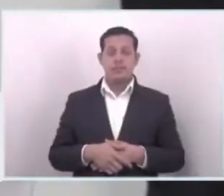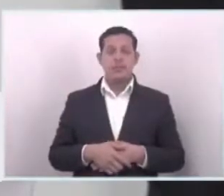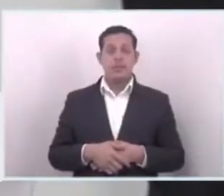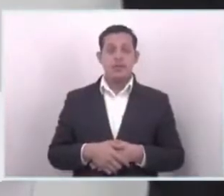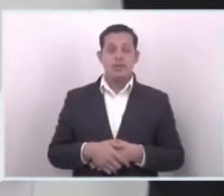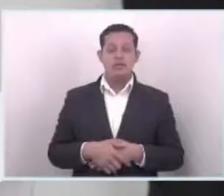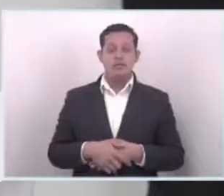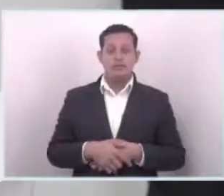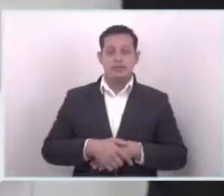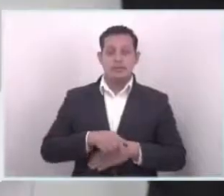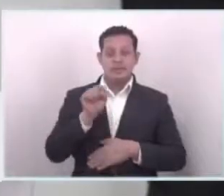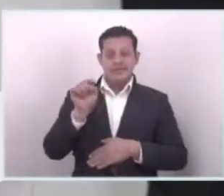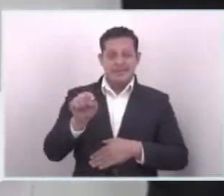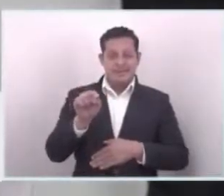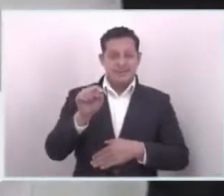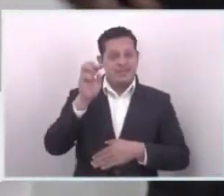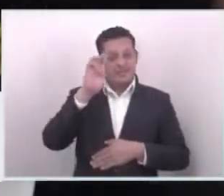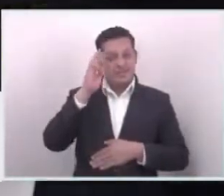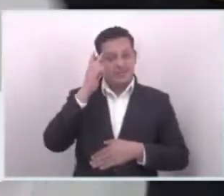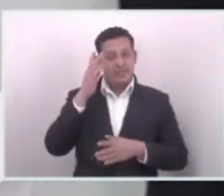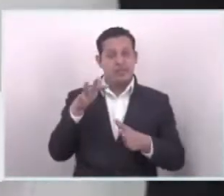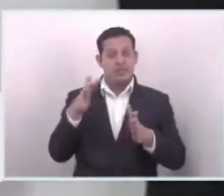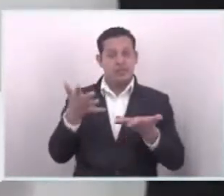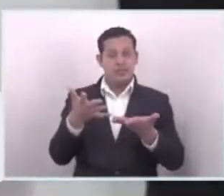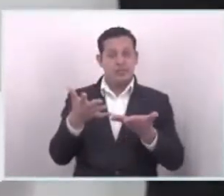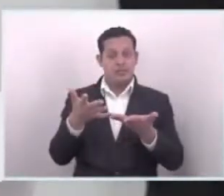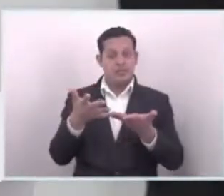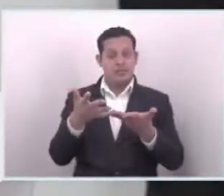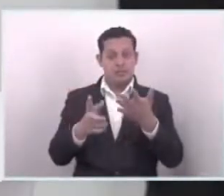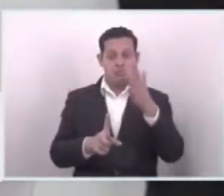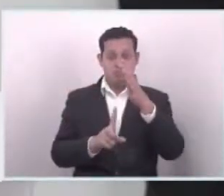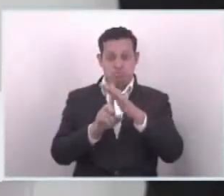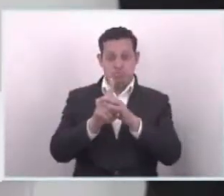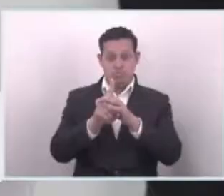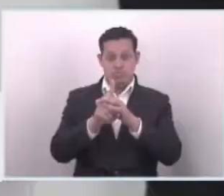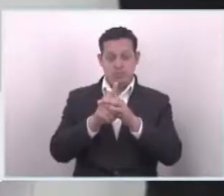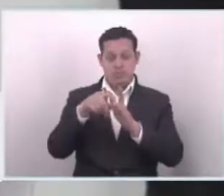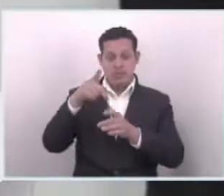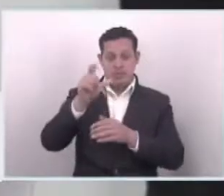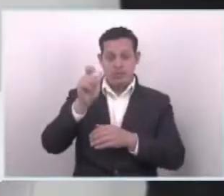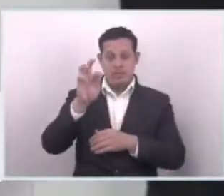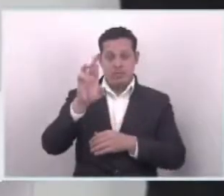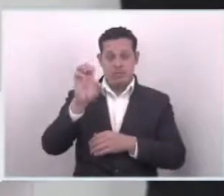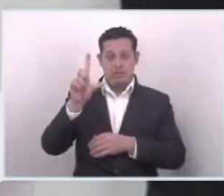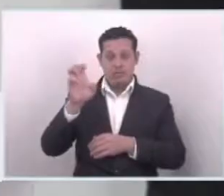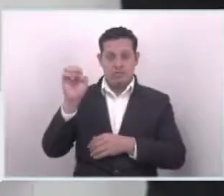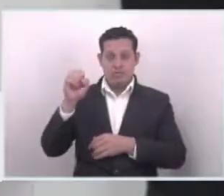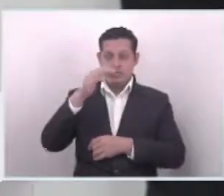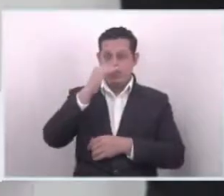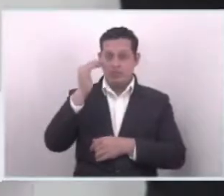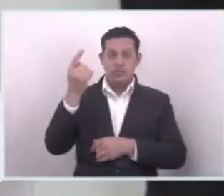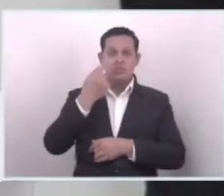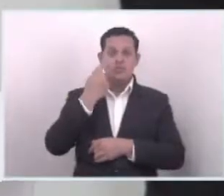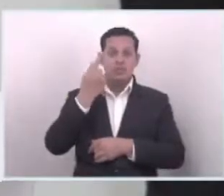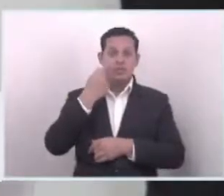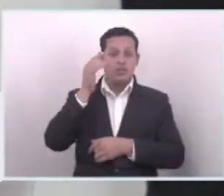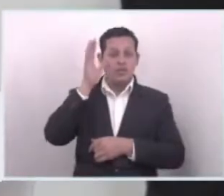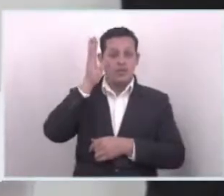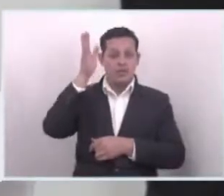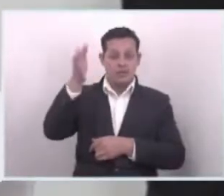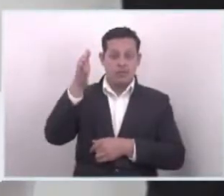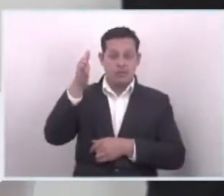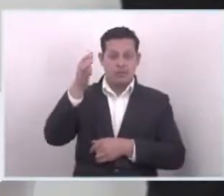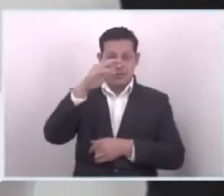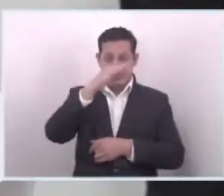Y esto es por la posible existencia de petróleo en el país. Y se busca que en el largo plazo el